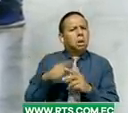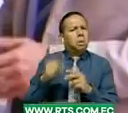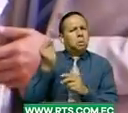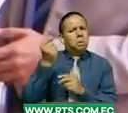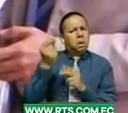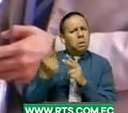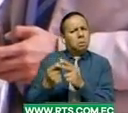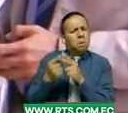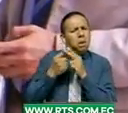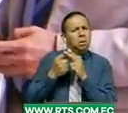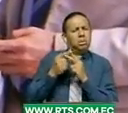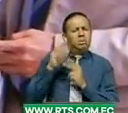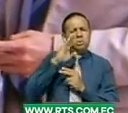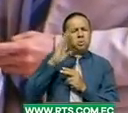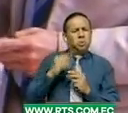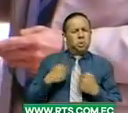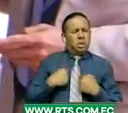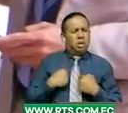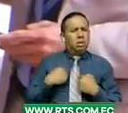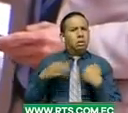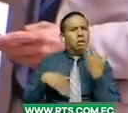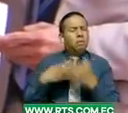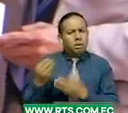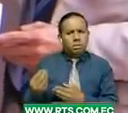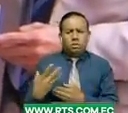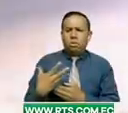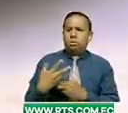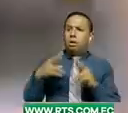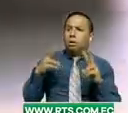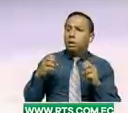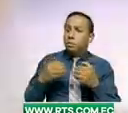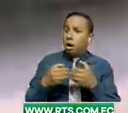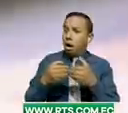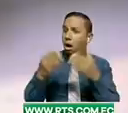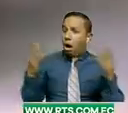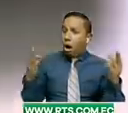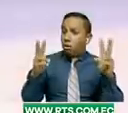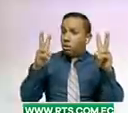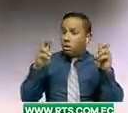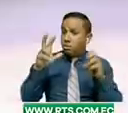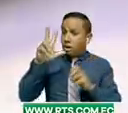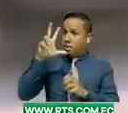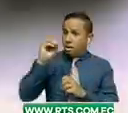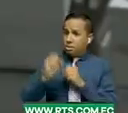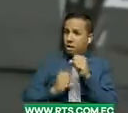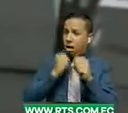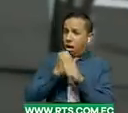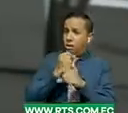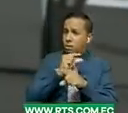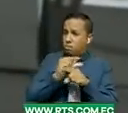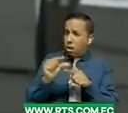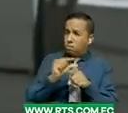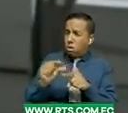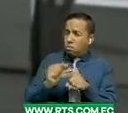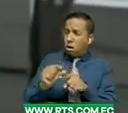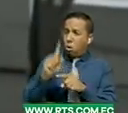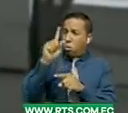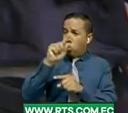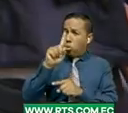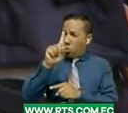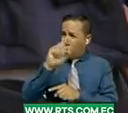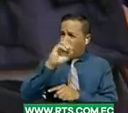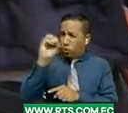lío. Hasta que escuchó sobre la apertura de una línea a 30 años plazo y 1% de